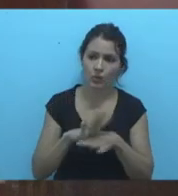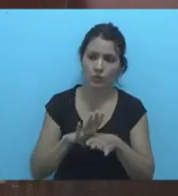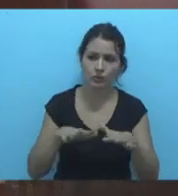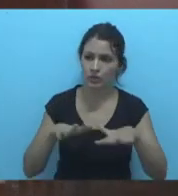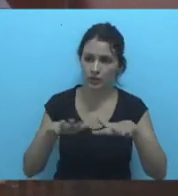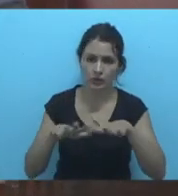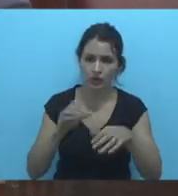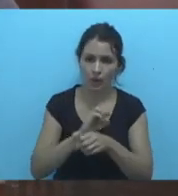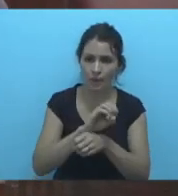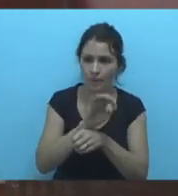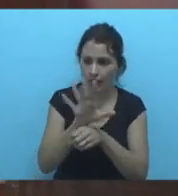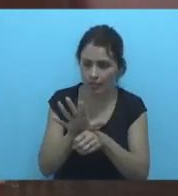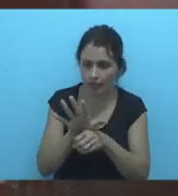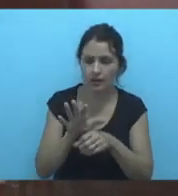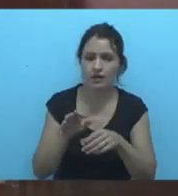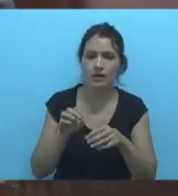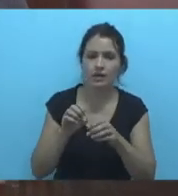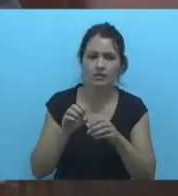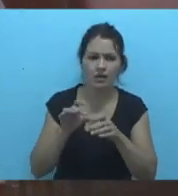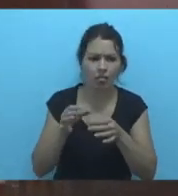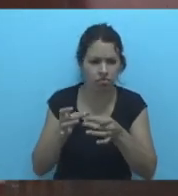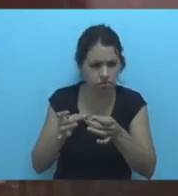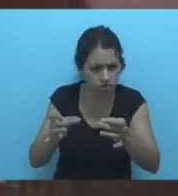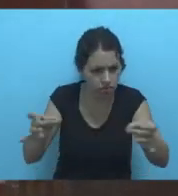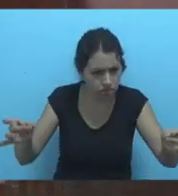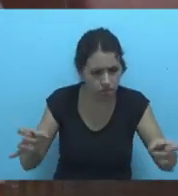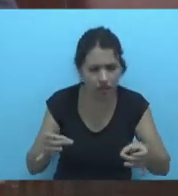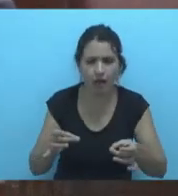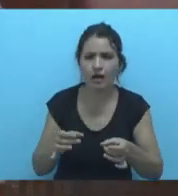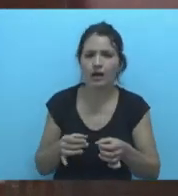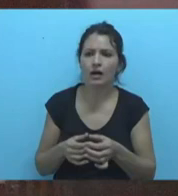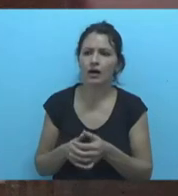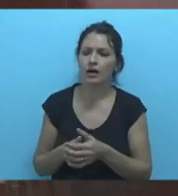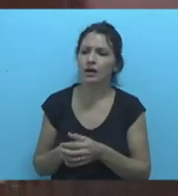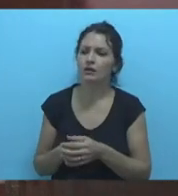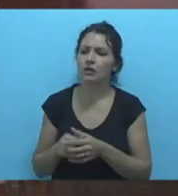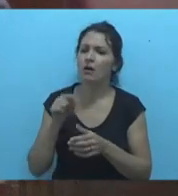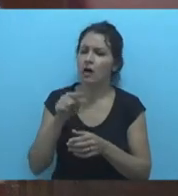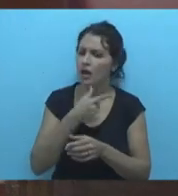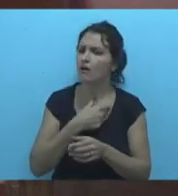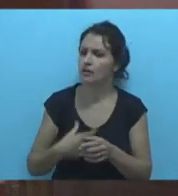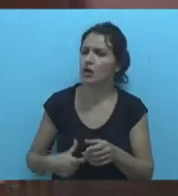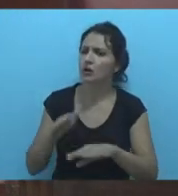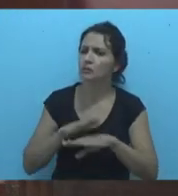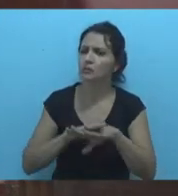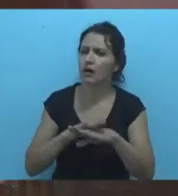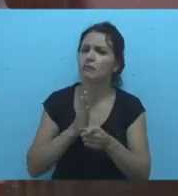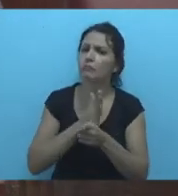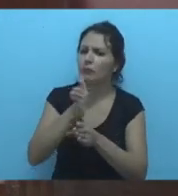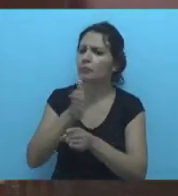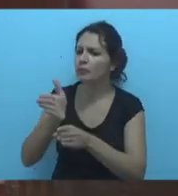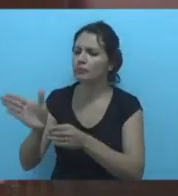sanear prácticamente la mayor parte de comunas y municipios que se encontraban desfinanciados por la falta de cumplimiento del Fondo de Obras